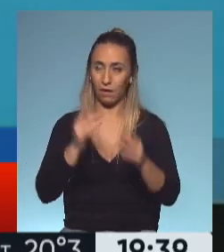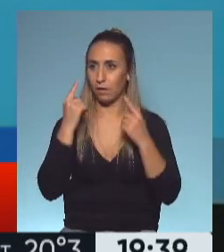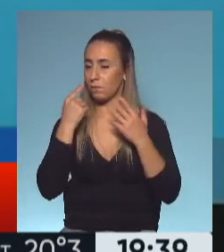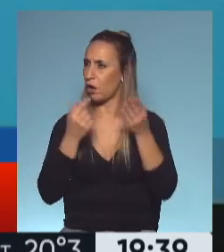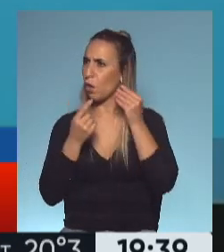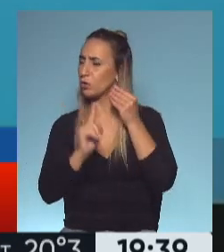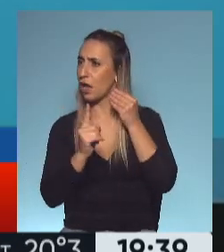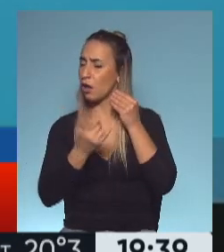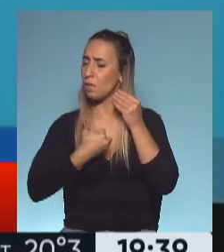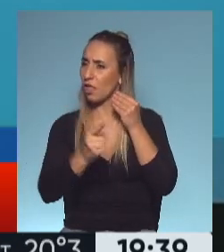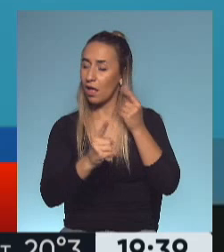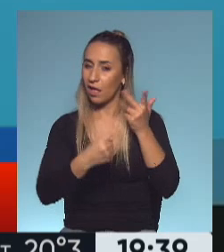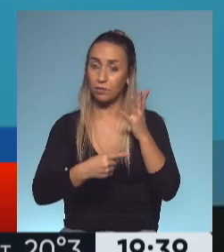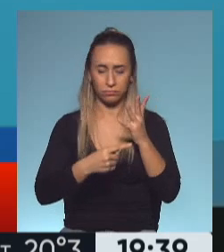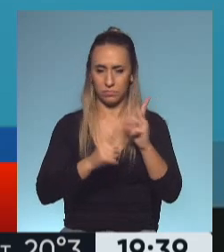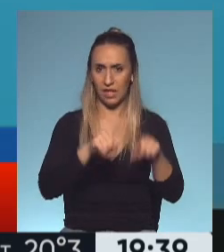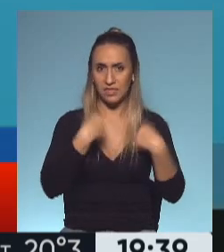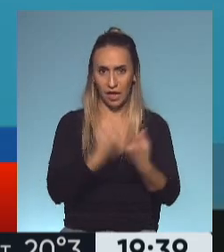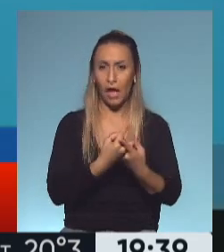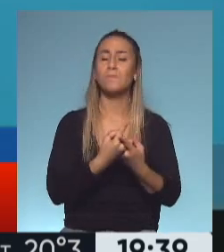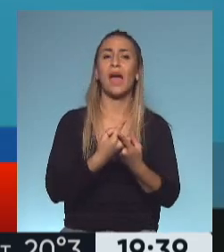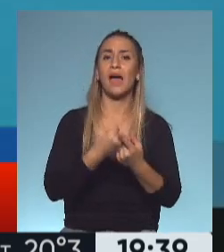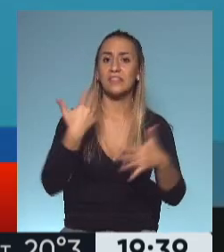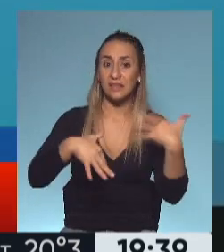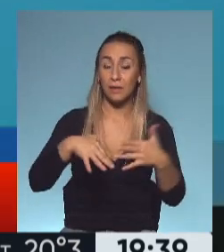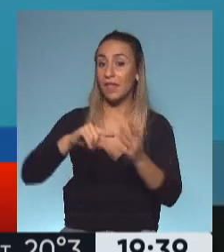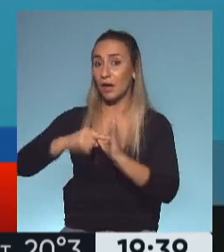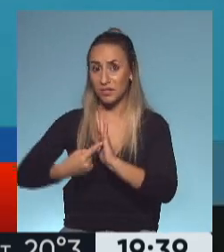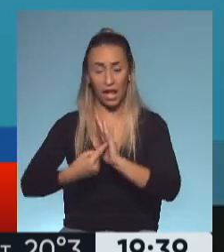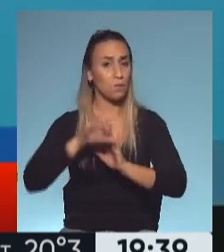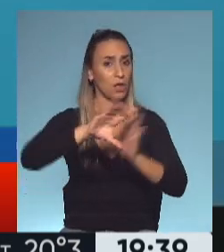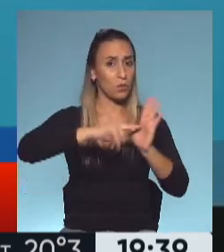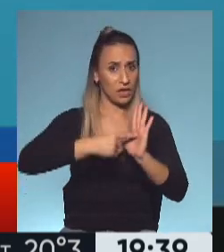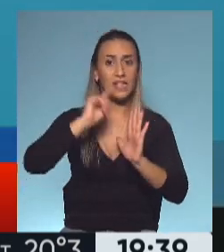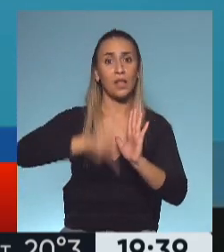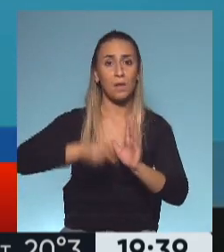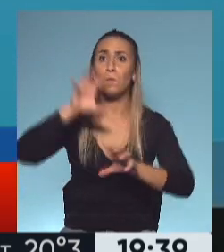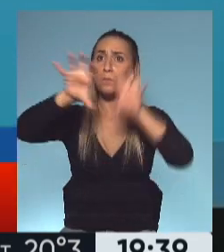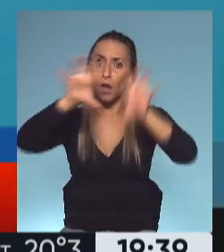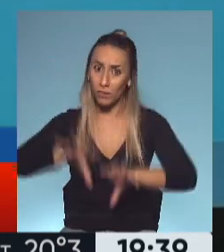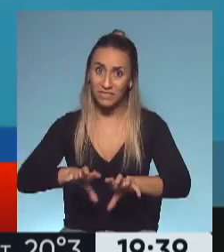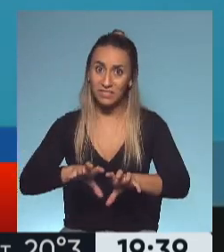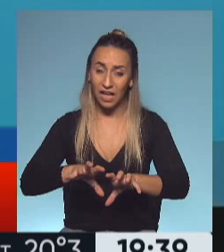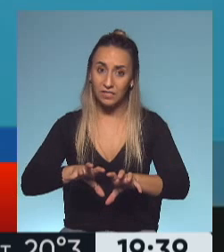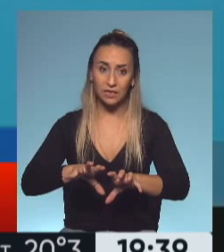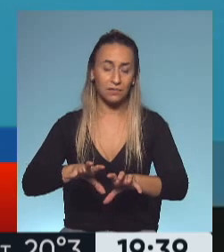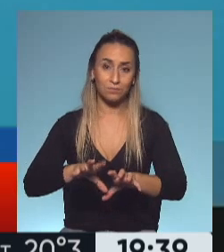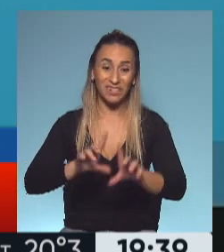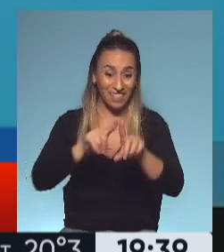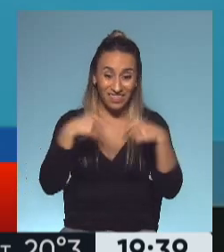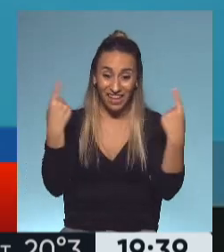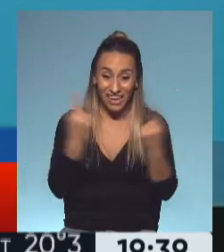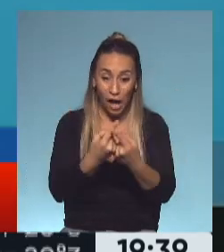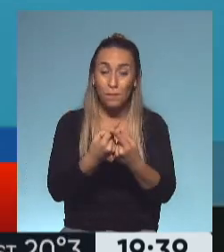de la provincia de Buenos Aires, de la ciudad de Buenos Aires y hoy también en muchas provincias argentinas, se está librando una